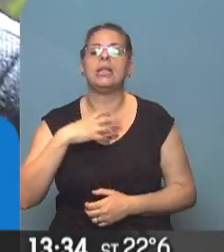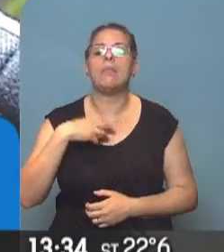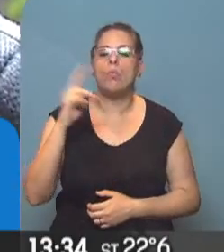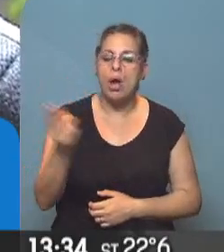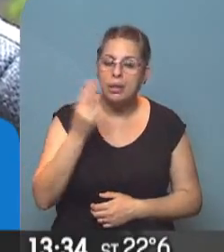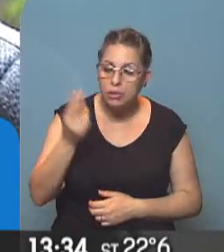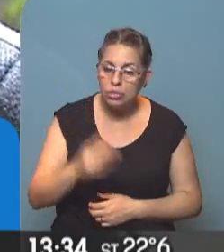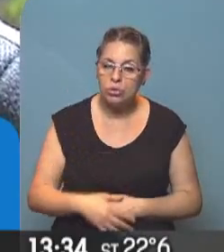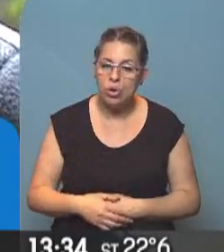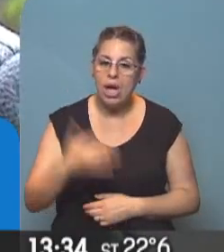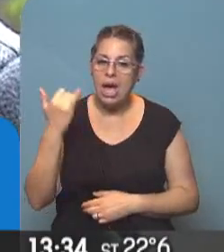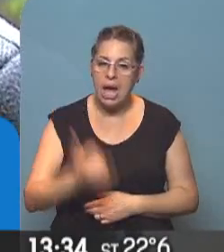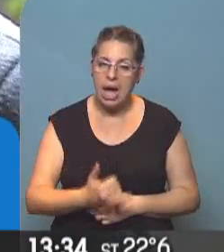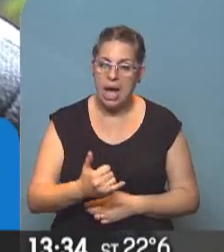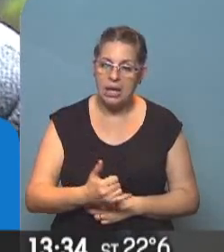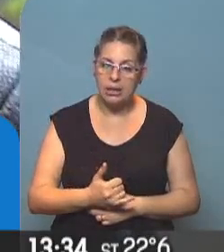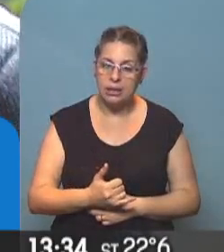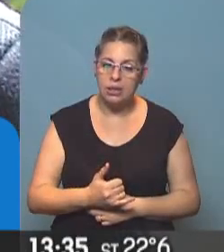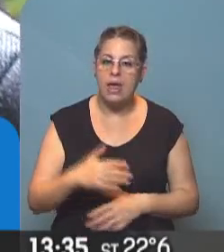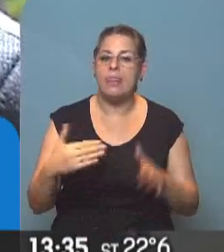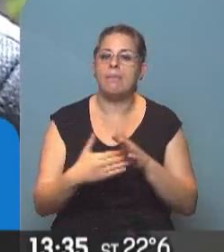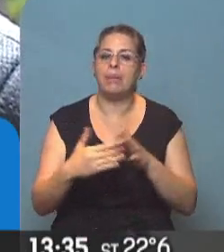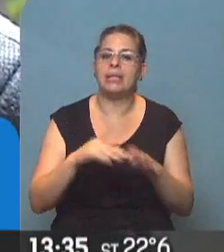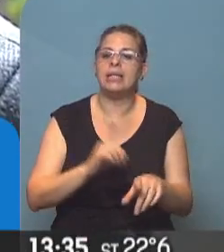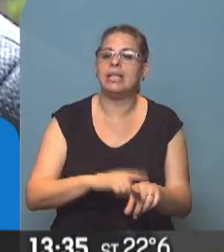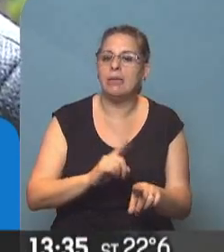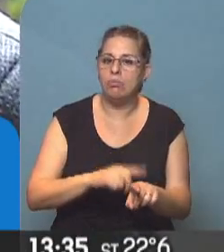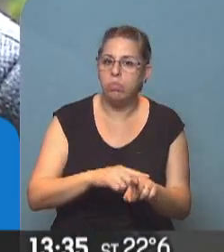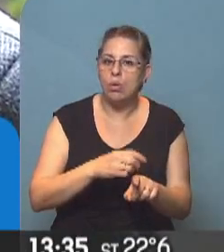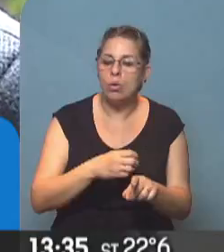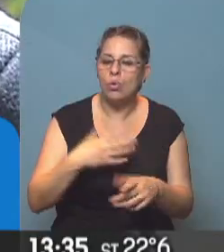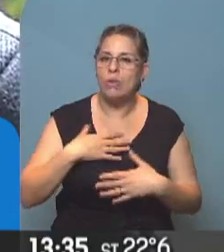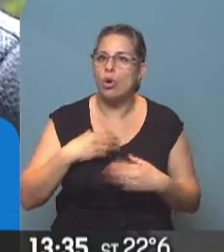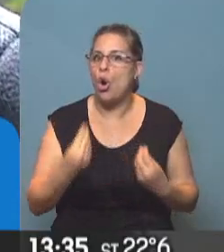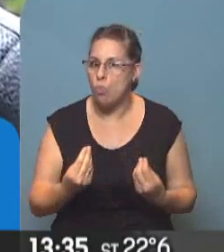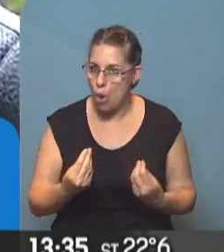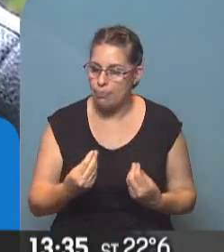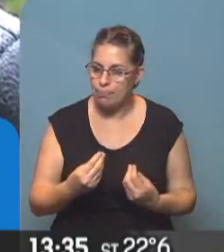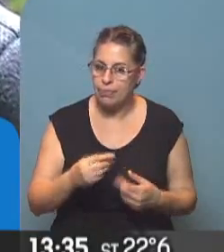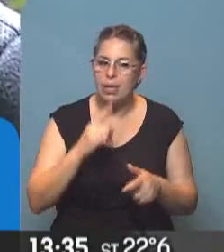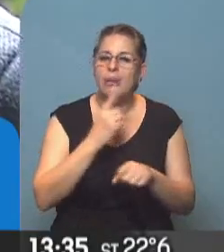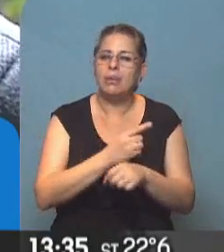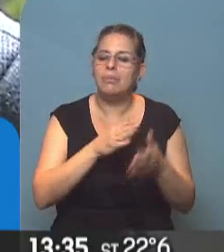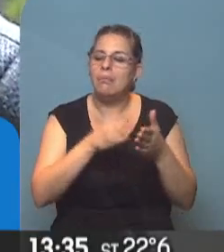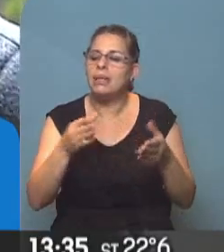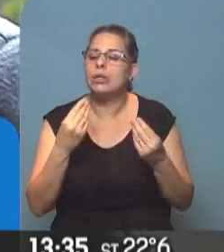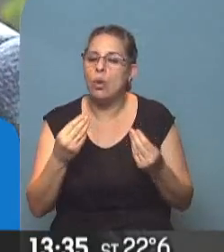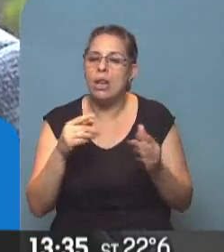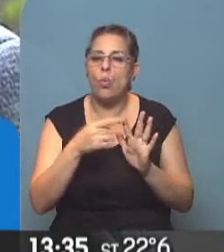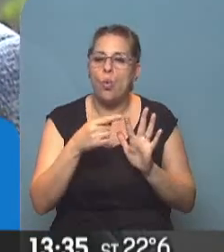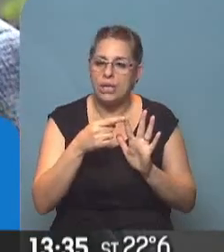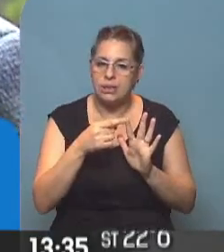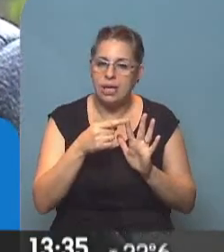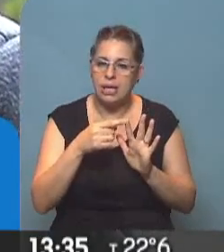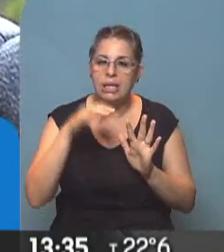fallecida, básicamente hay una parte, dependerá del tiempo, de cómo se encuentra el cuerpo, pero la primera parte que va a ser huellas digitales, lo